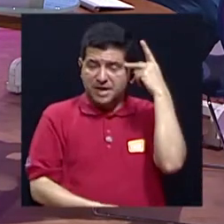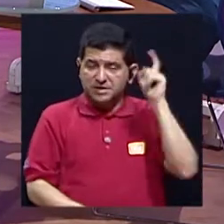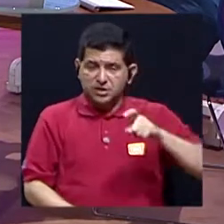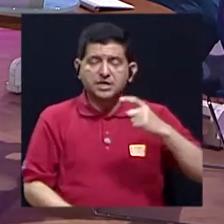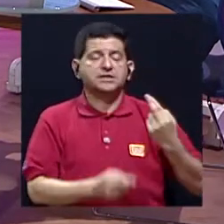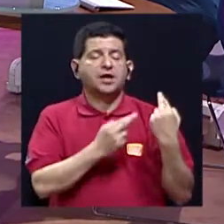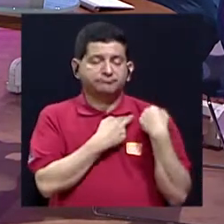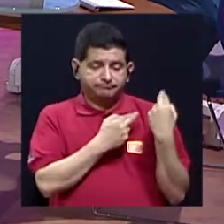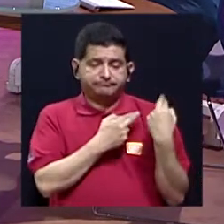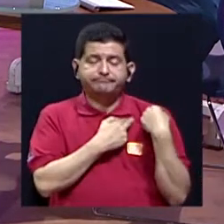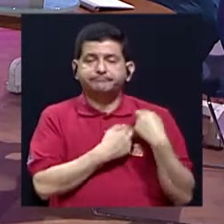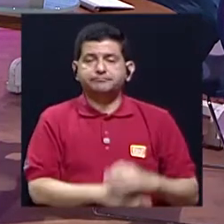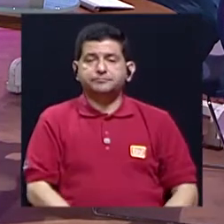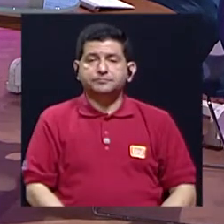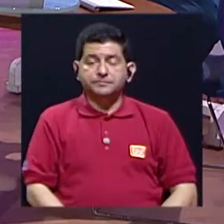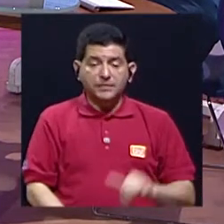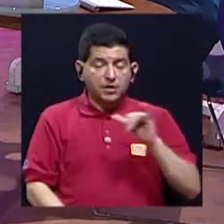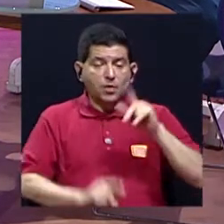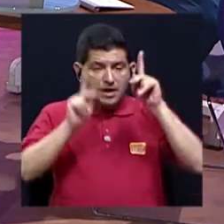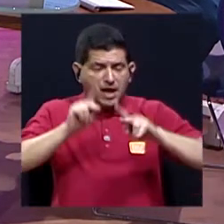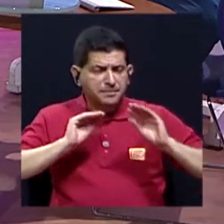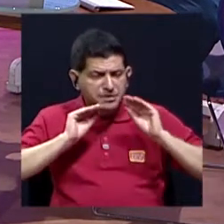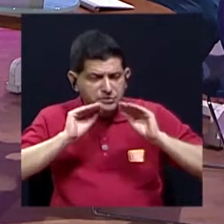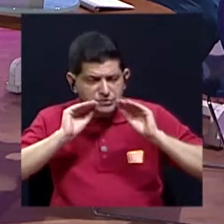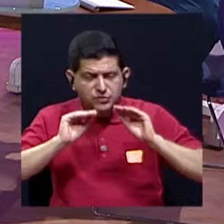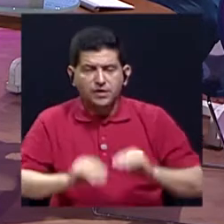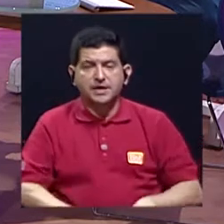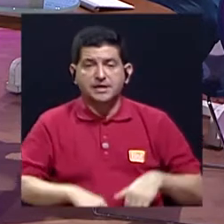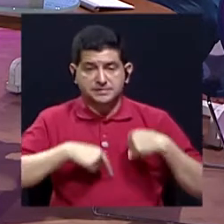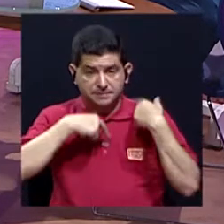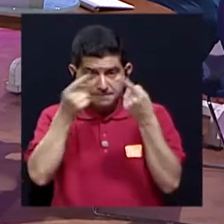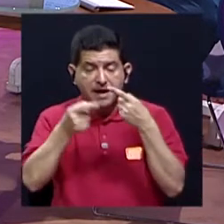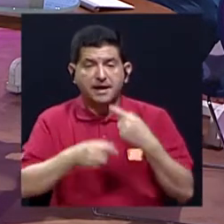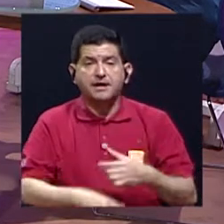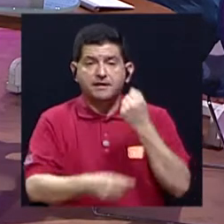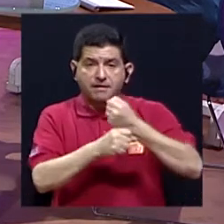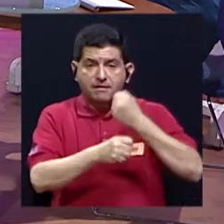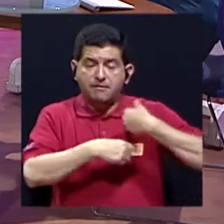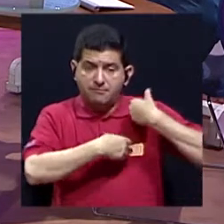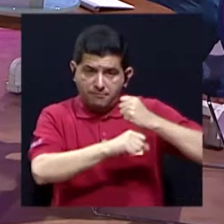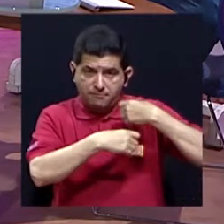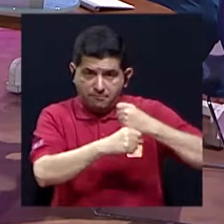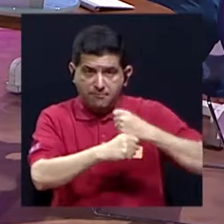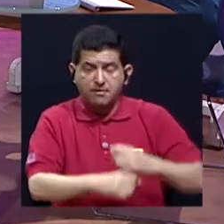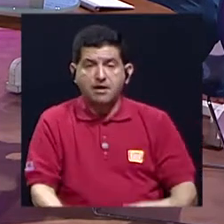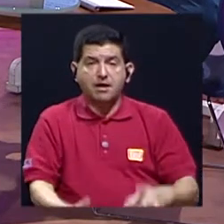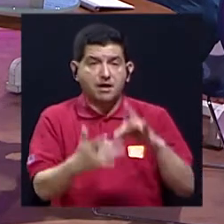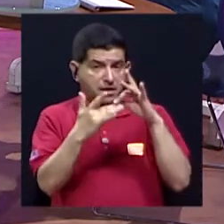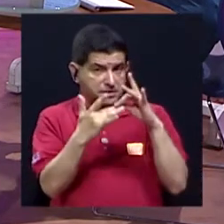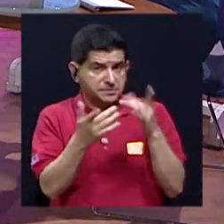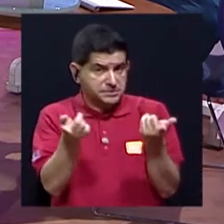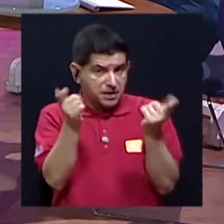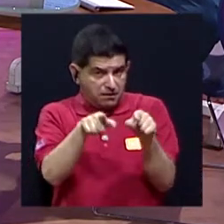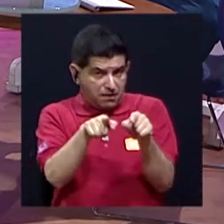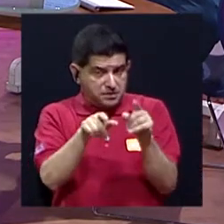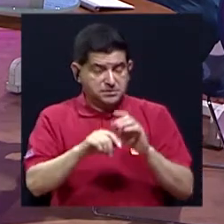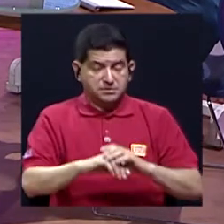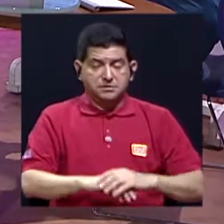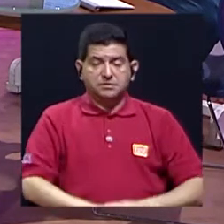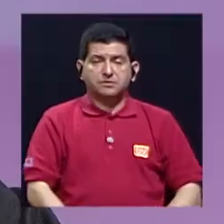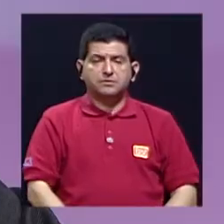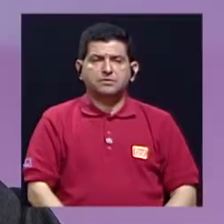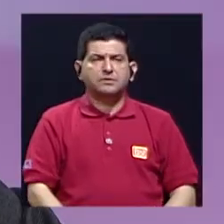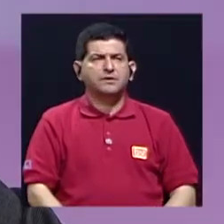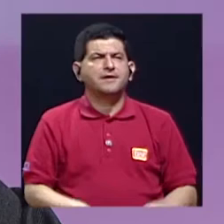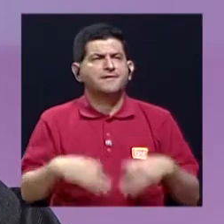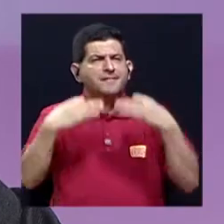más responsables, deben de instruir más a las personas que quieran llevar a las municipalidades, en este caso particular. Y bueno,